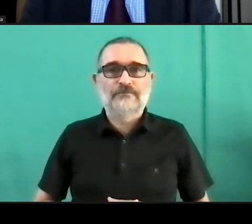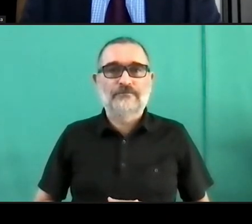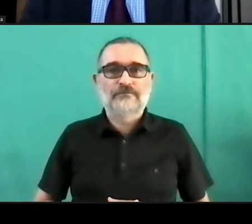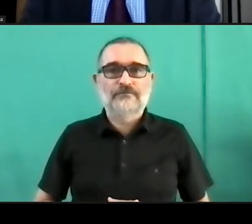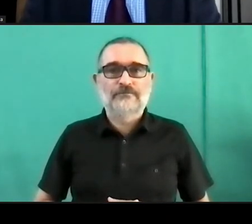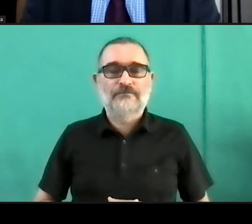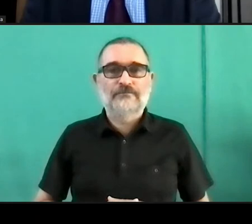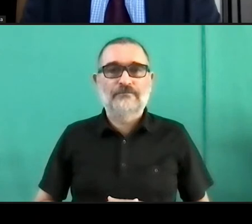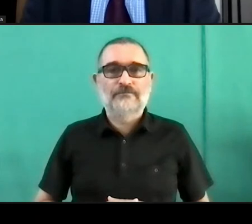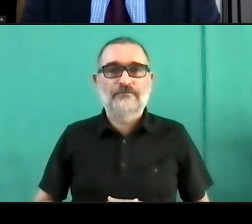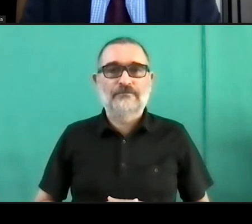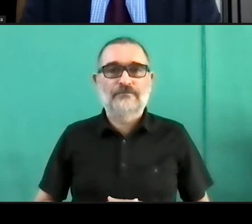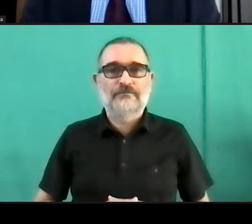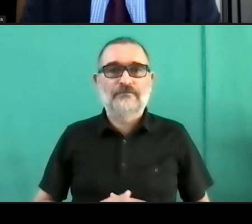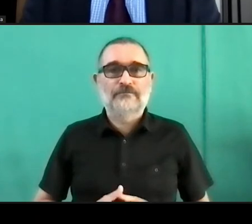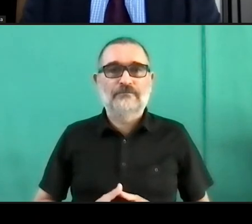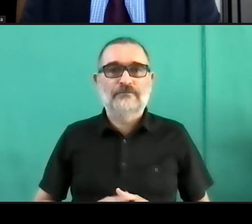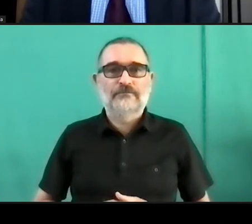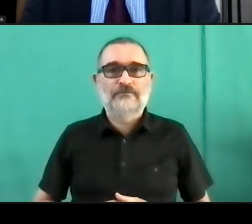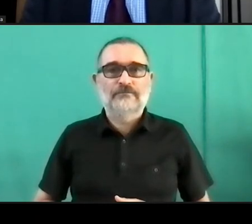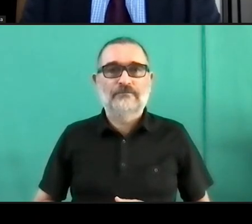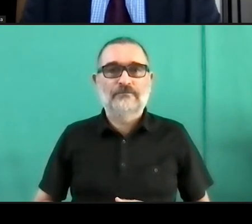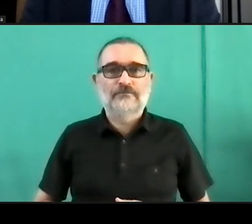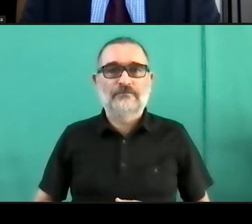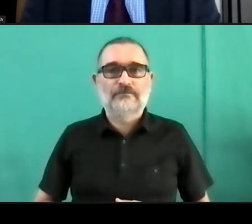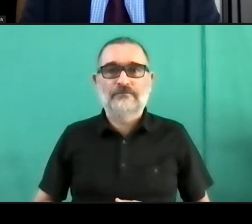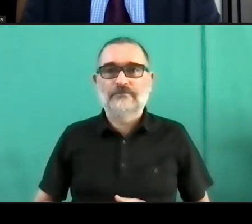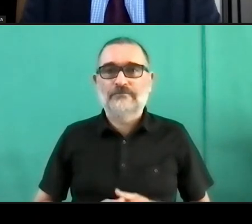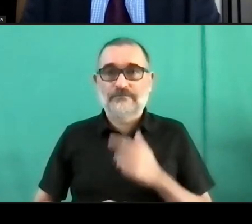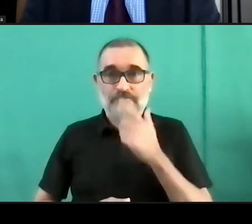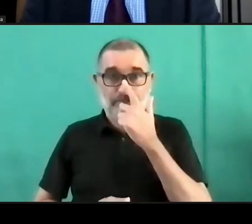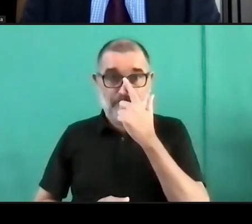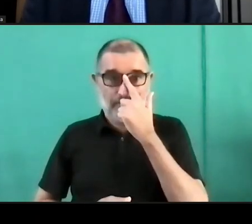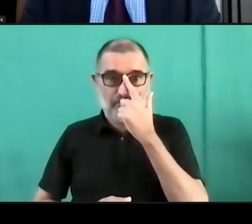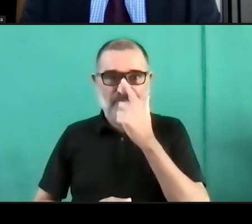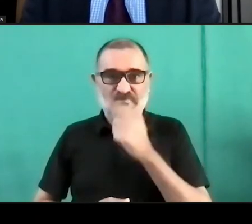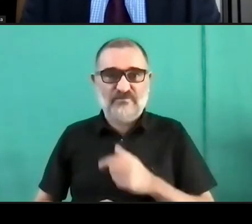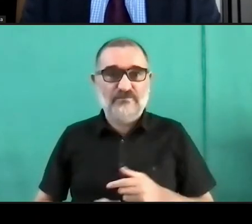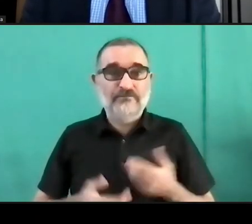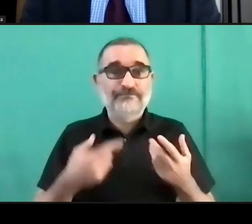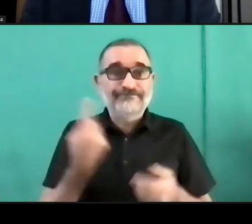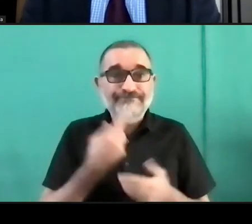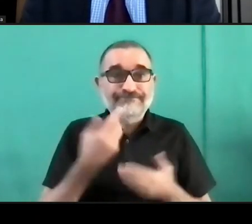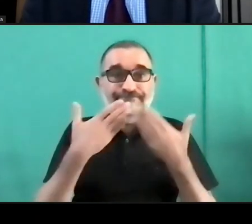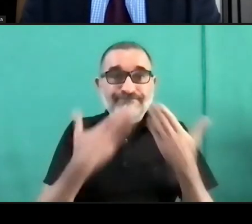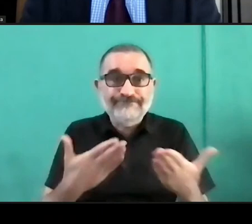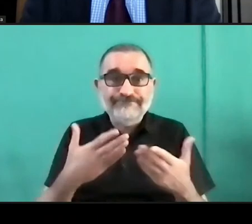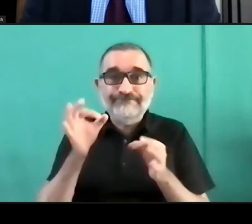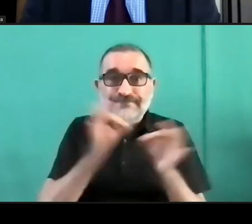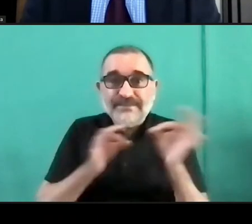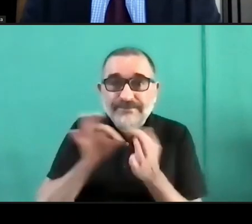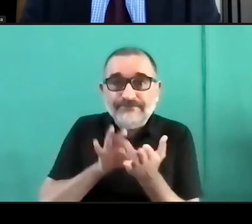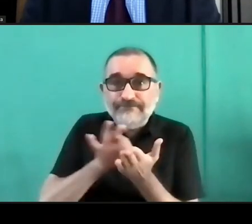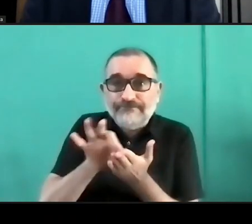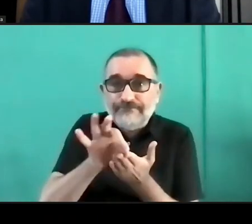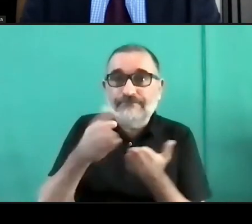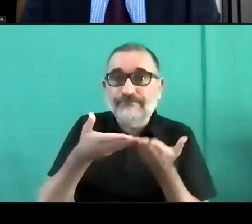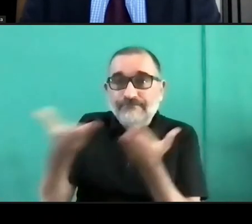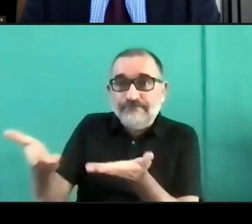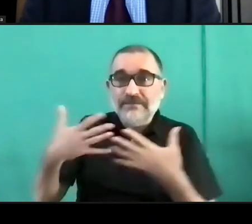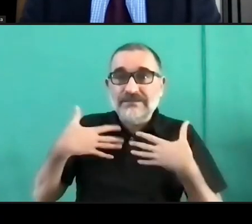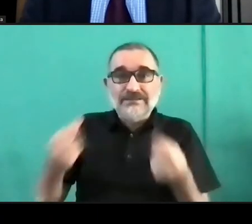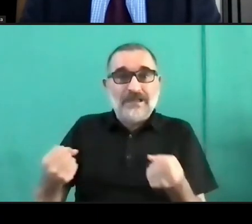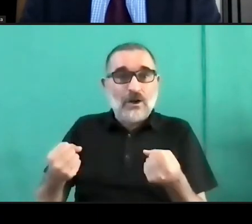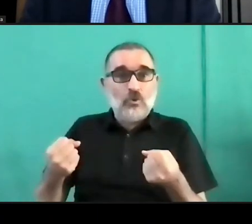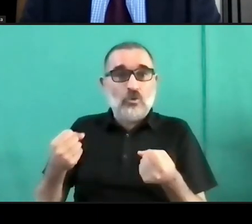consecuencias legales y me gusta mucho ese mensaje que se usa mucho también en el campo económico la inacción tiene costos no